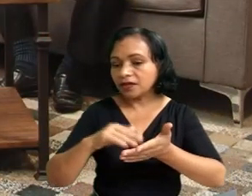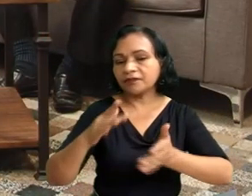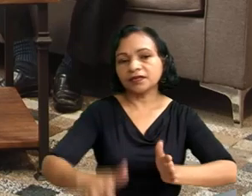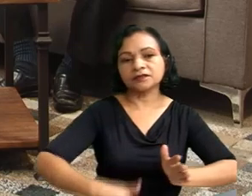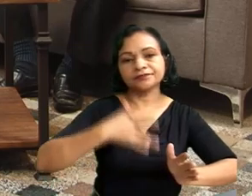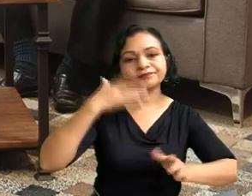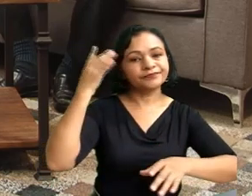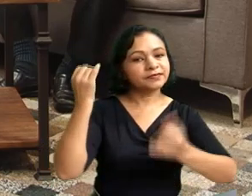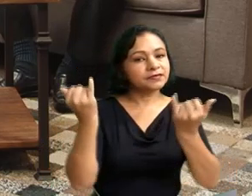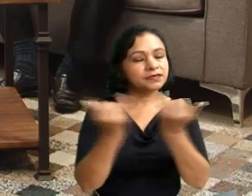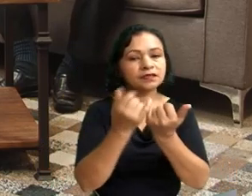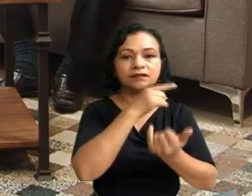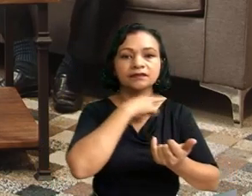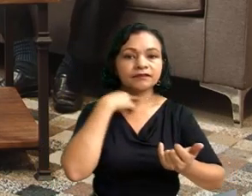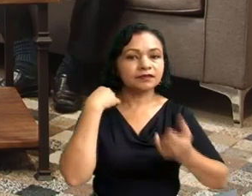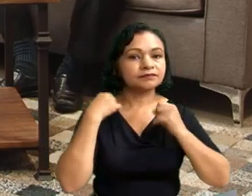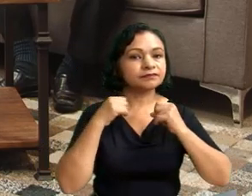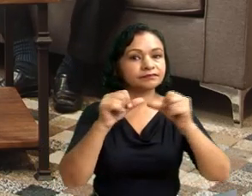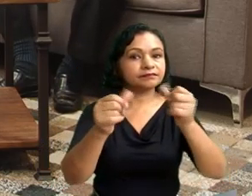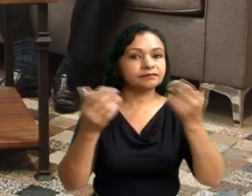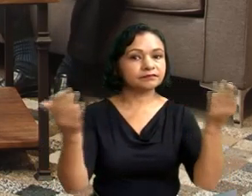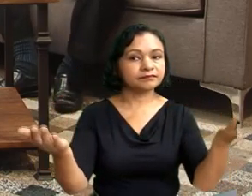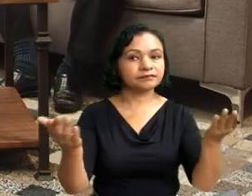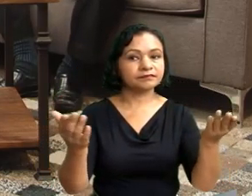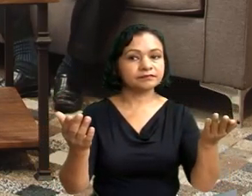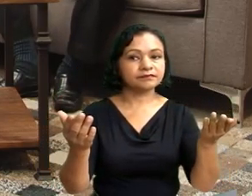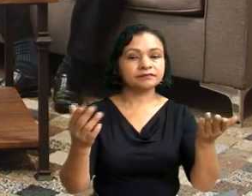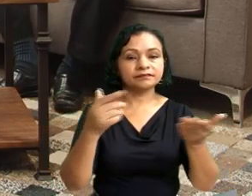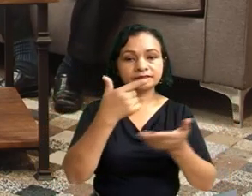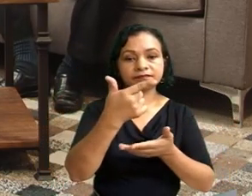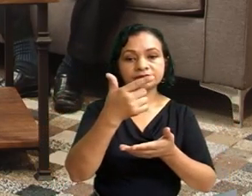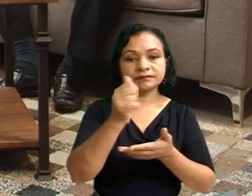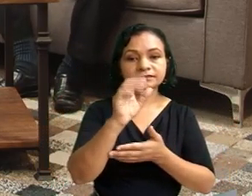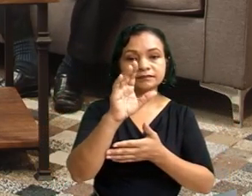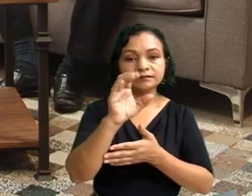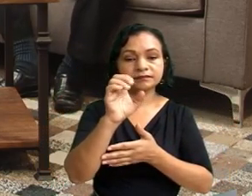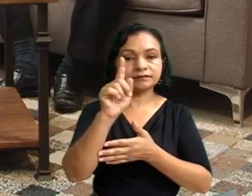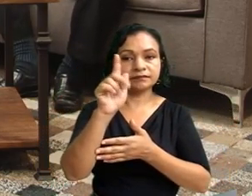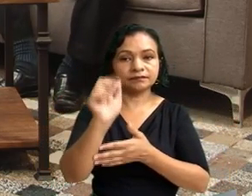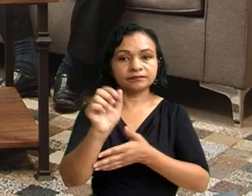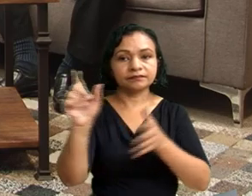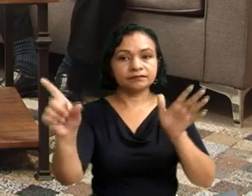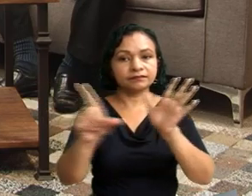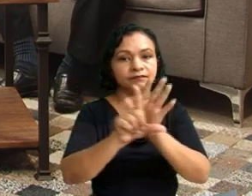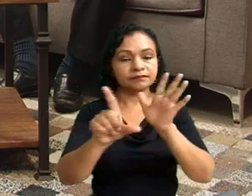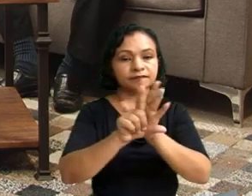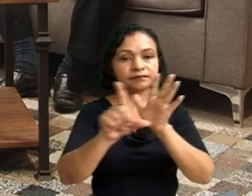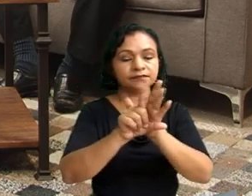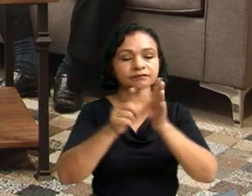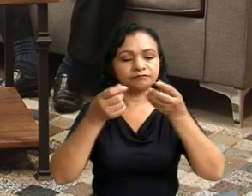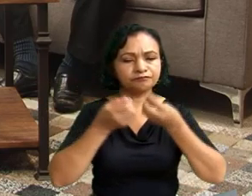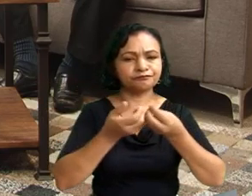que sí que se quiere decir con esto y este la gaceta donde salió la ley de amnistía